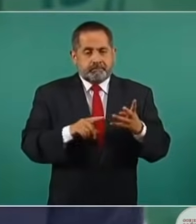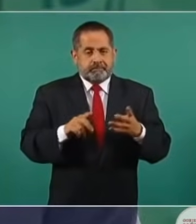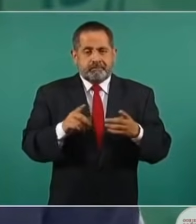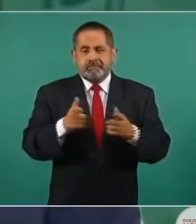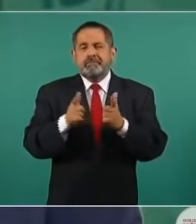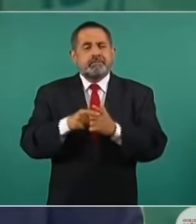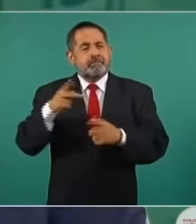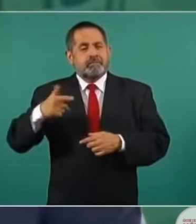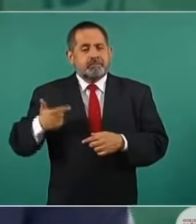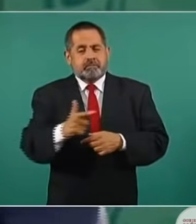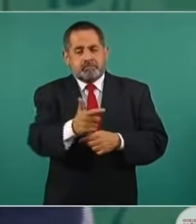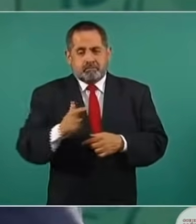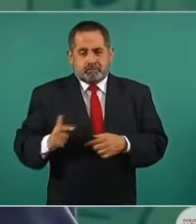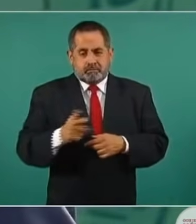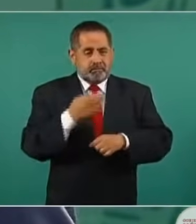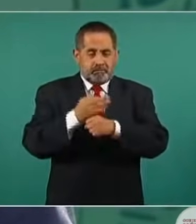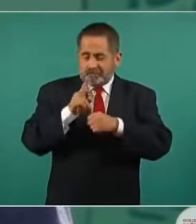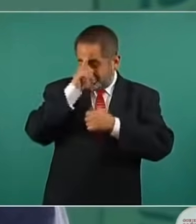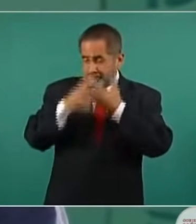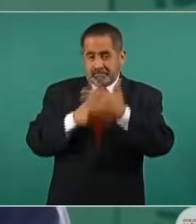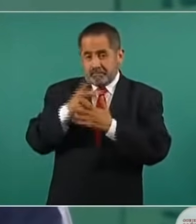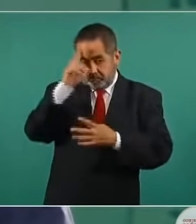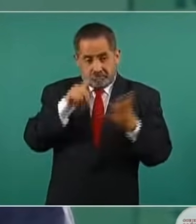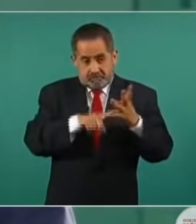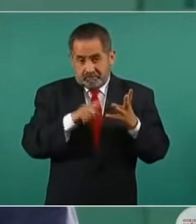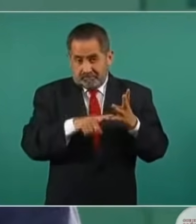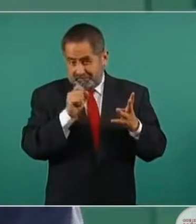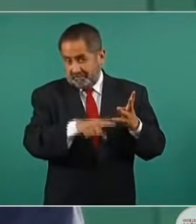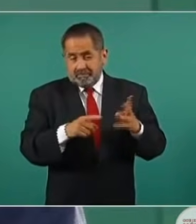Guanajuato, que tanta violencia